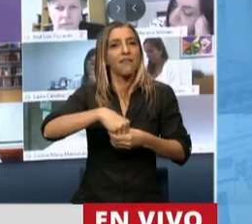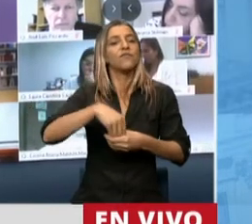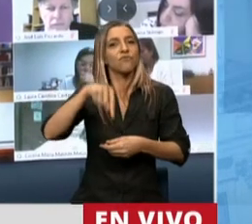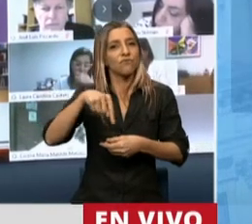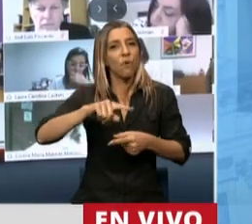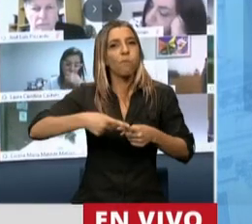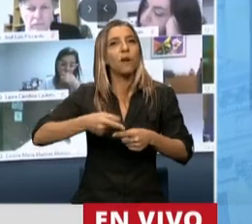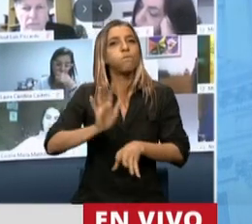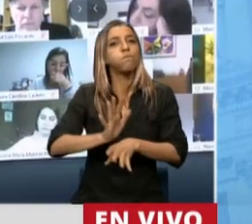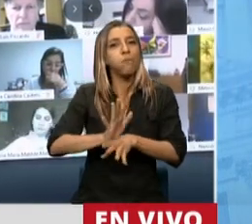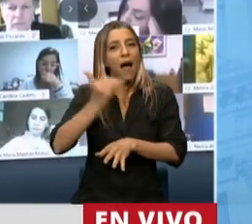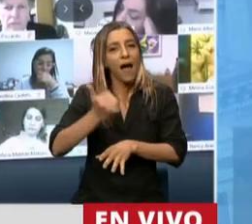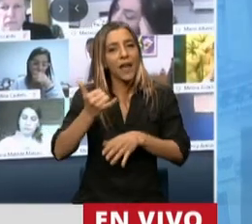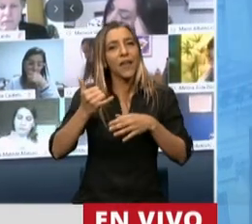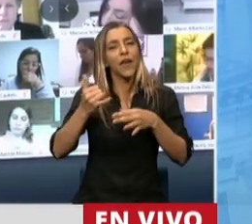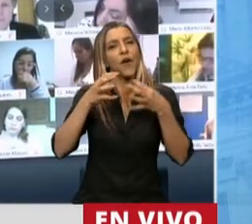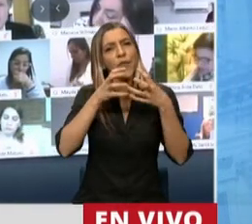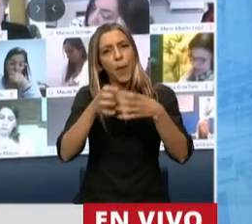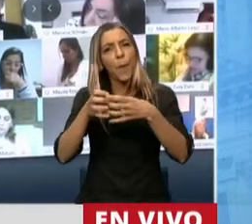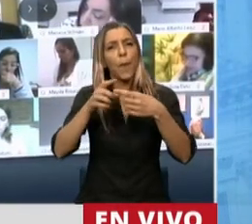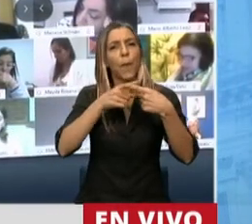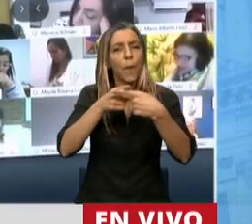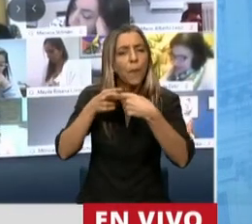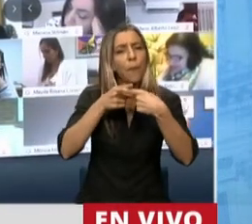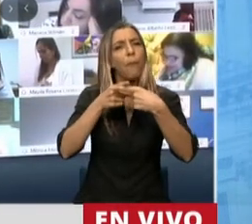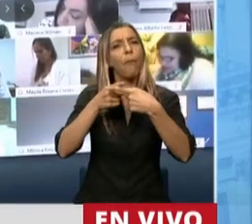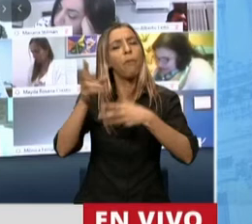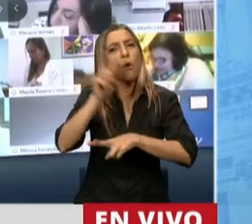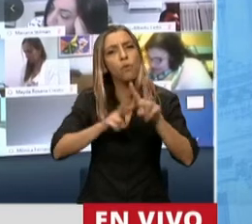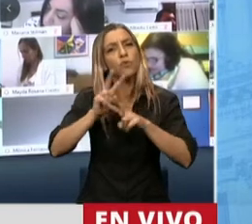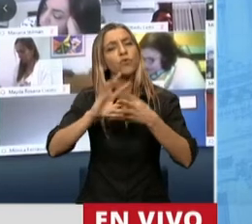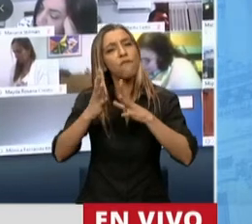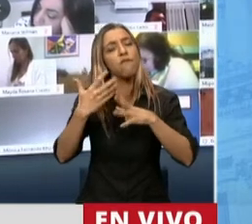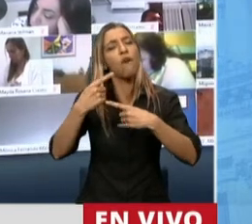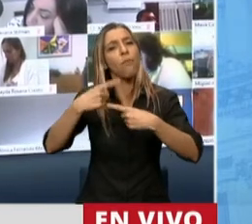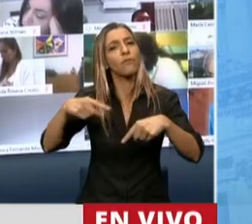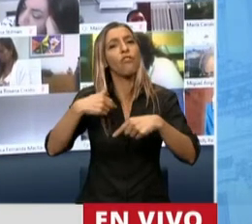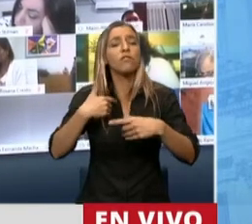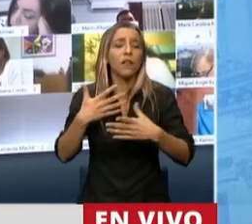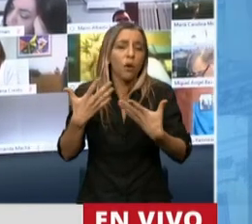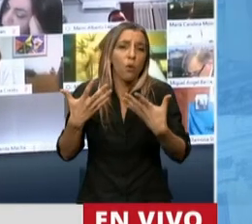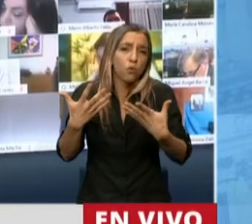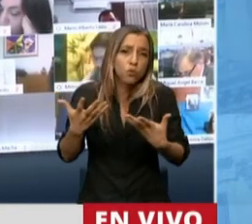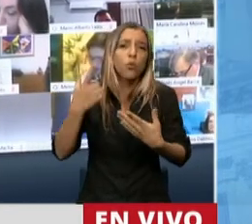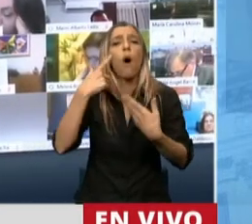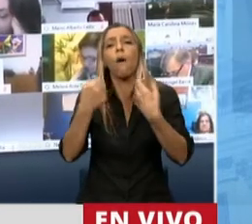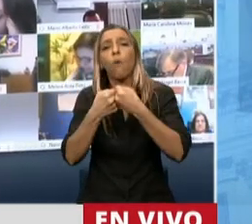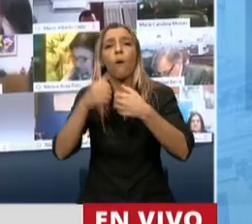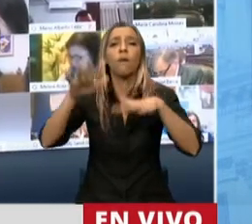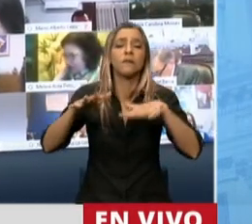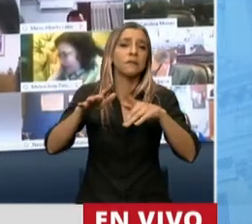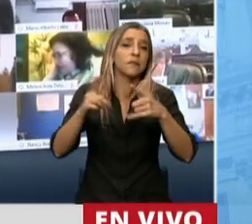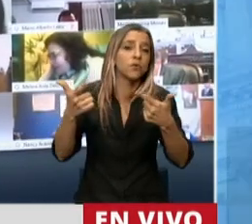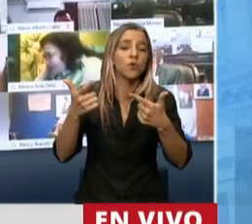debate, que sin duda hay muchas cuestiones en las que todavía no nos ponemos de acuerdo y no nos vamos a poner de